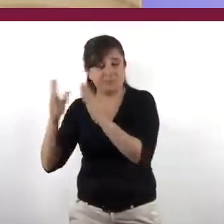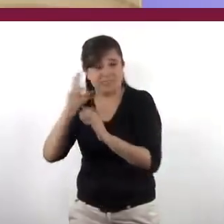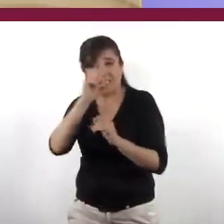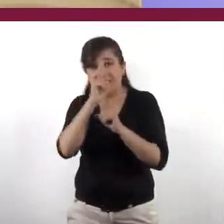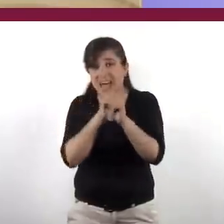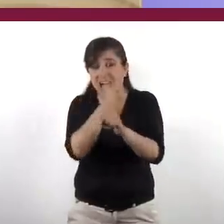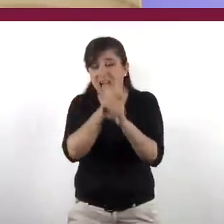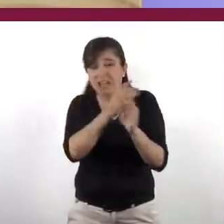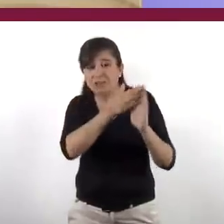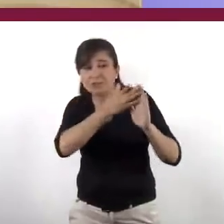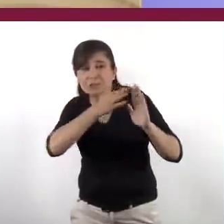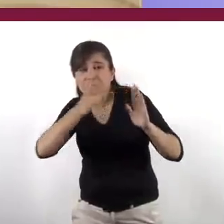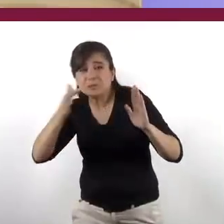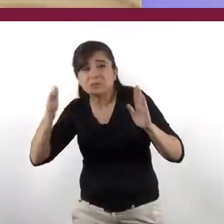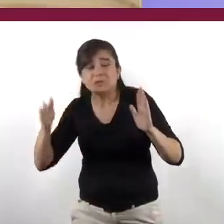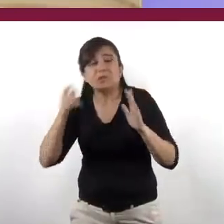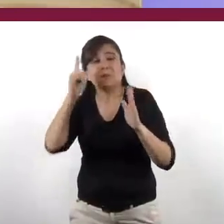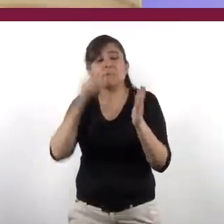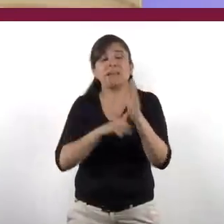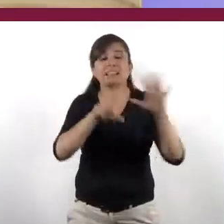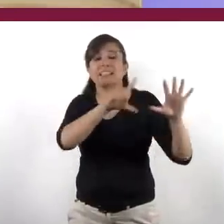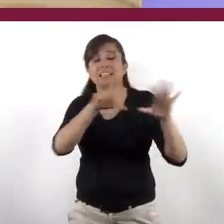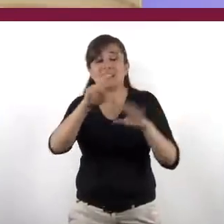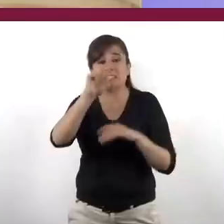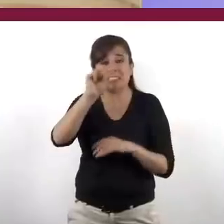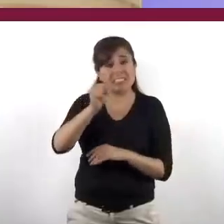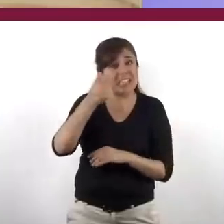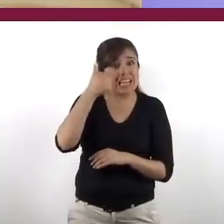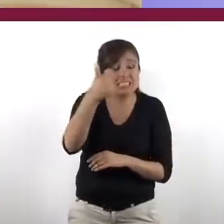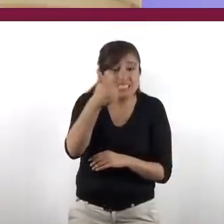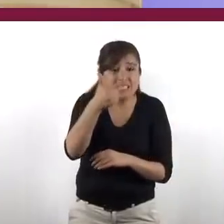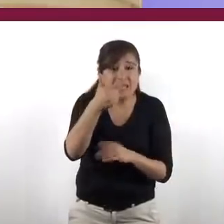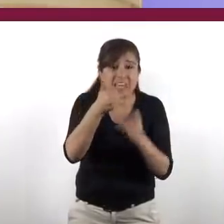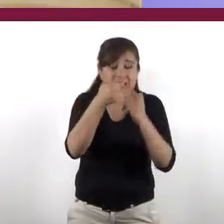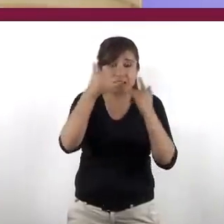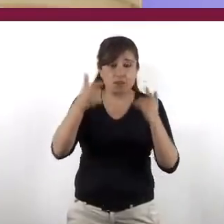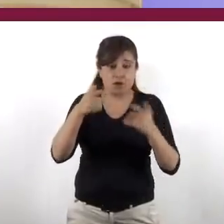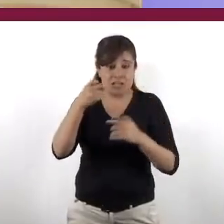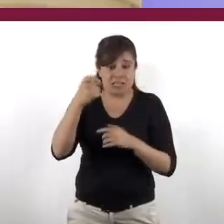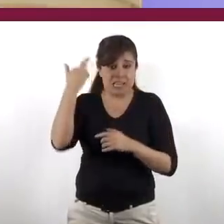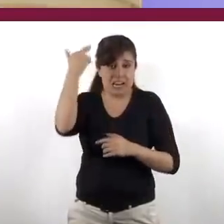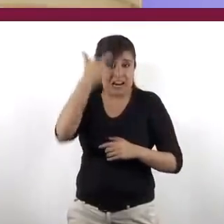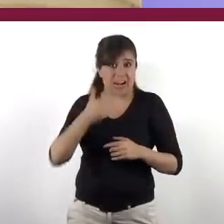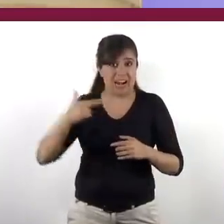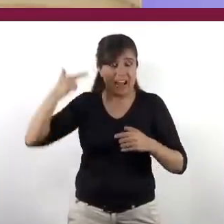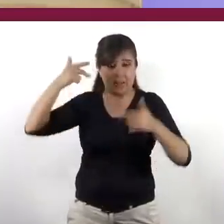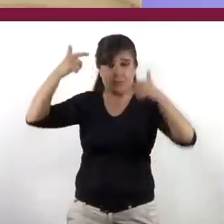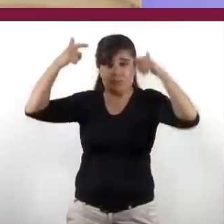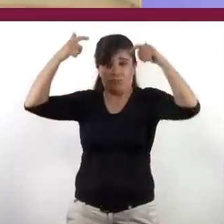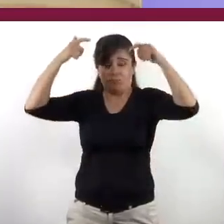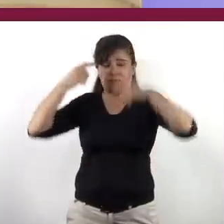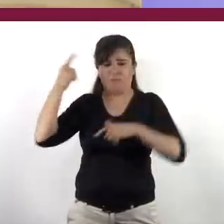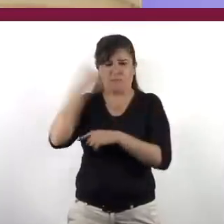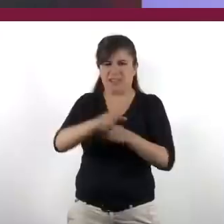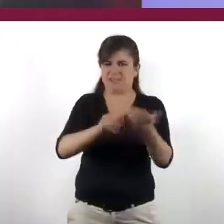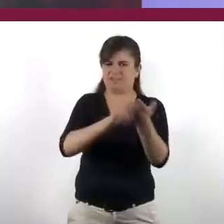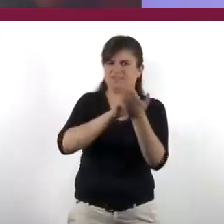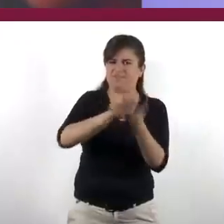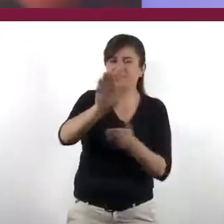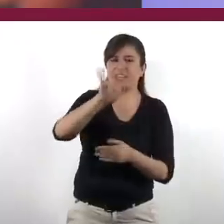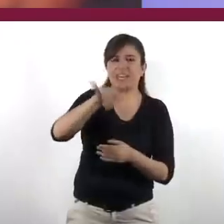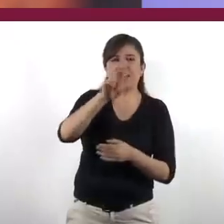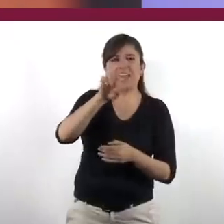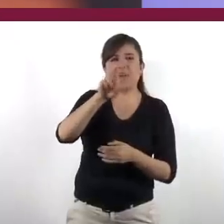más importantes. Una de ellas fue en 1767, cuando la corona decide sacar a la orden jesuita, que es la más